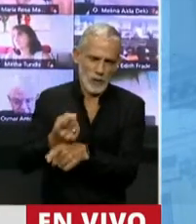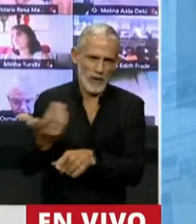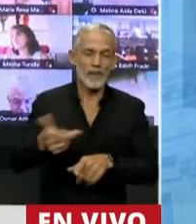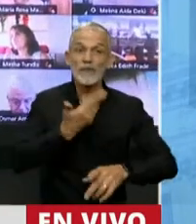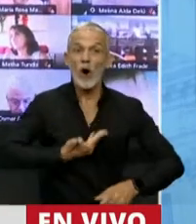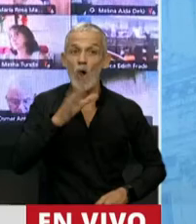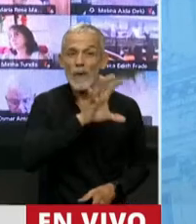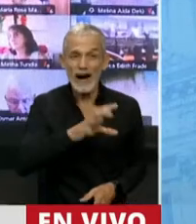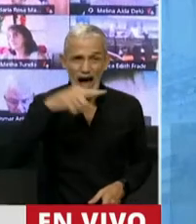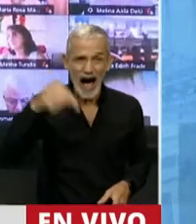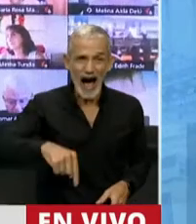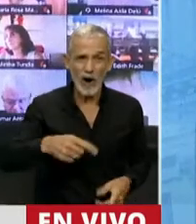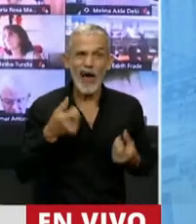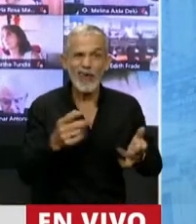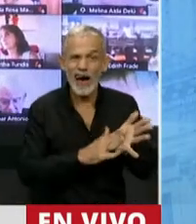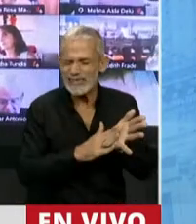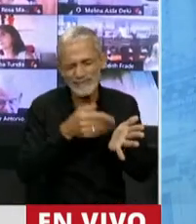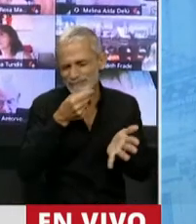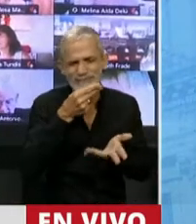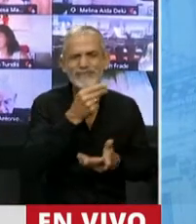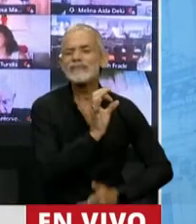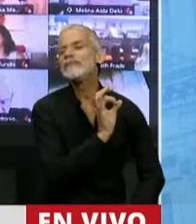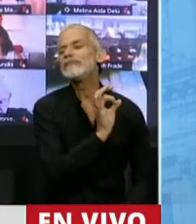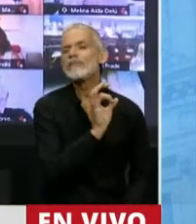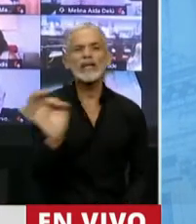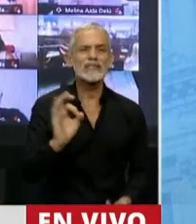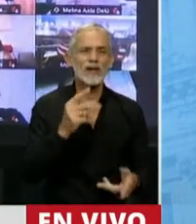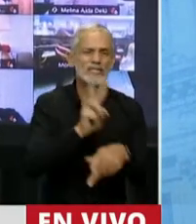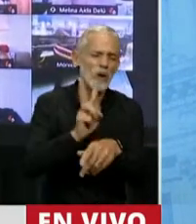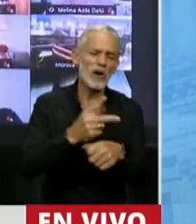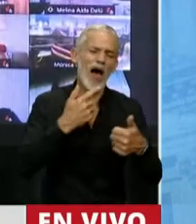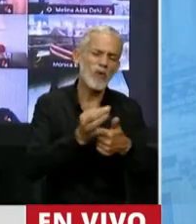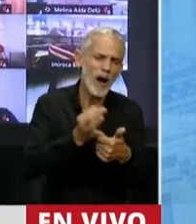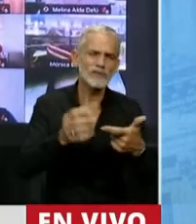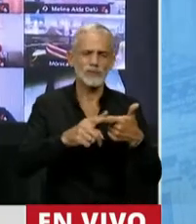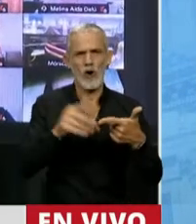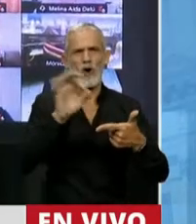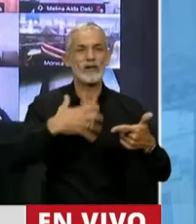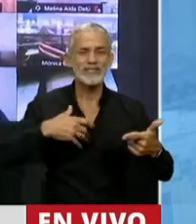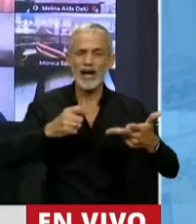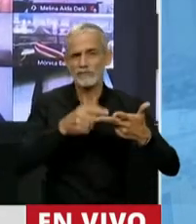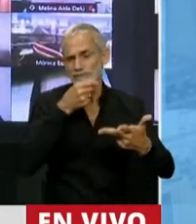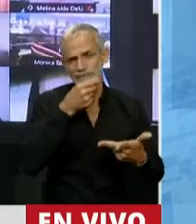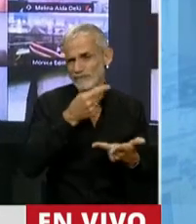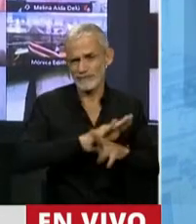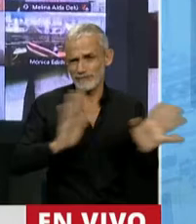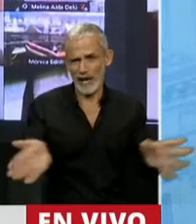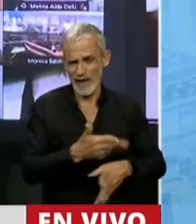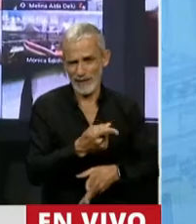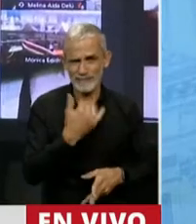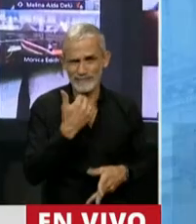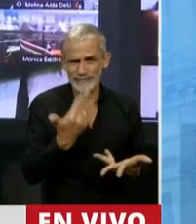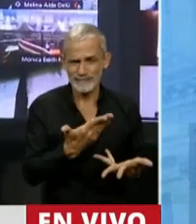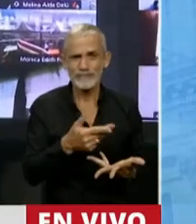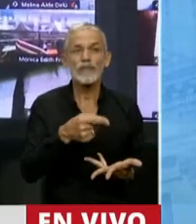torsión y nos puede garantizar lo más mínimo indispensable como es la seguridad a la educación la salud en la provincia y lo que